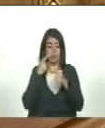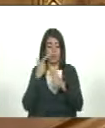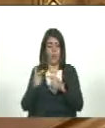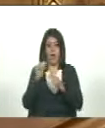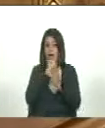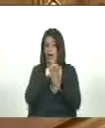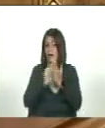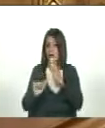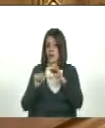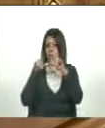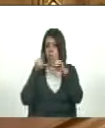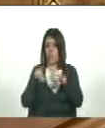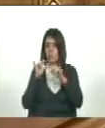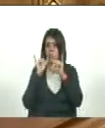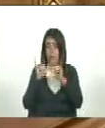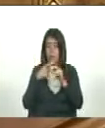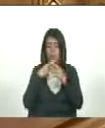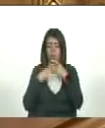serie de artículos que ahí está